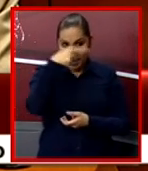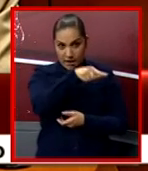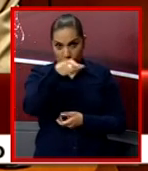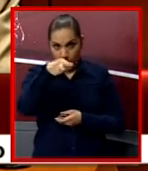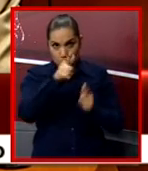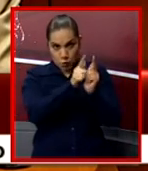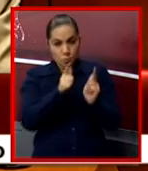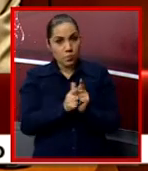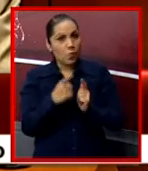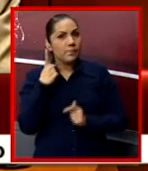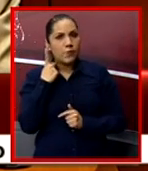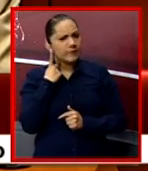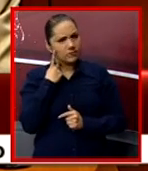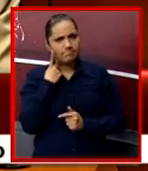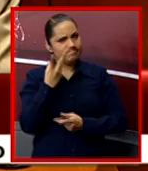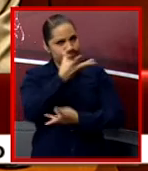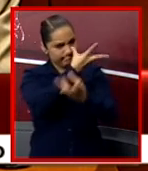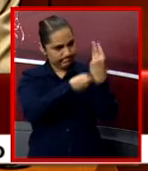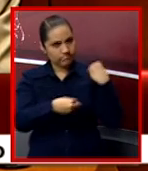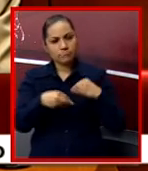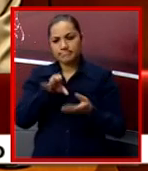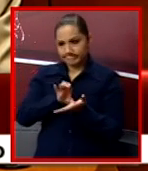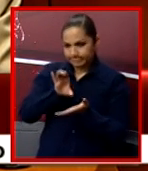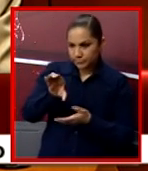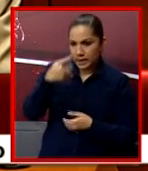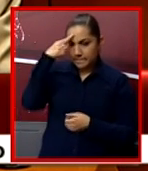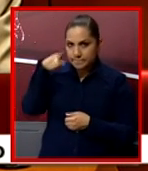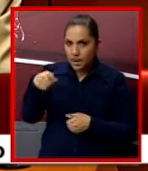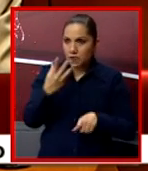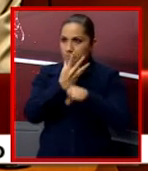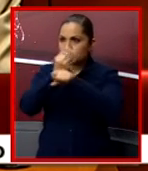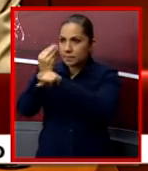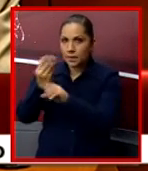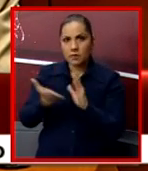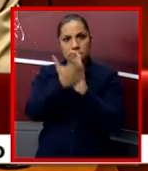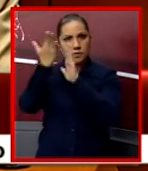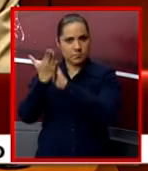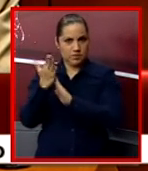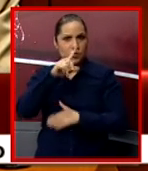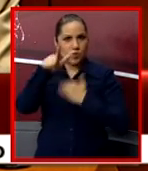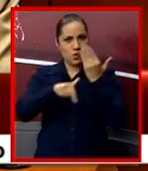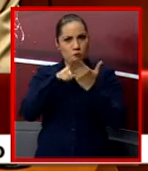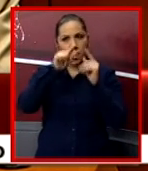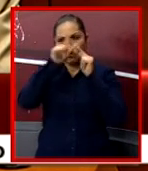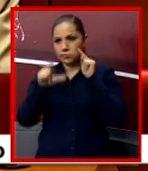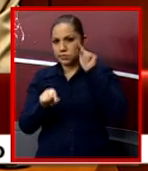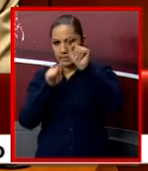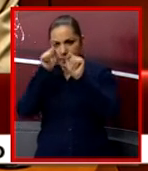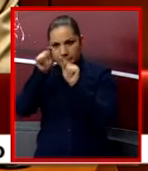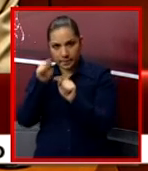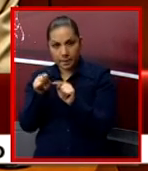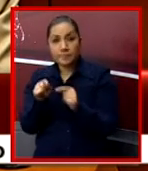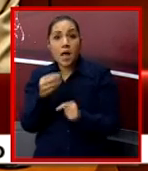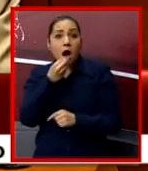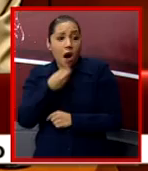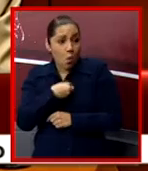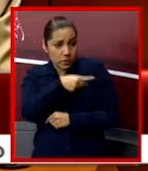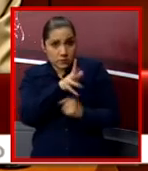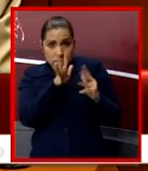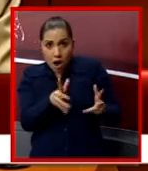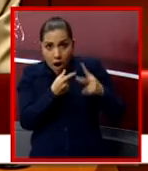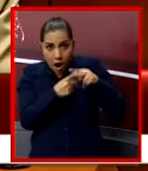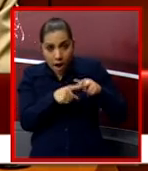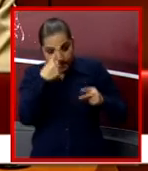políticos para reorientarlos a las tareas de reconstrucción nacional, aun cuando ha comenzado ya el proceso electoral